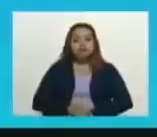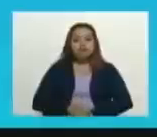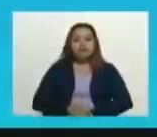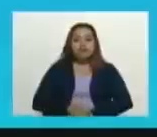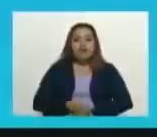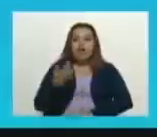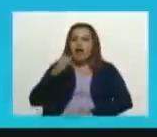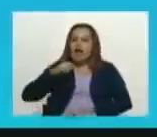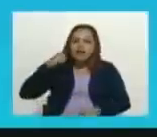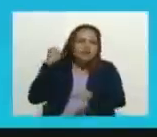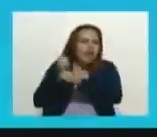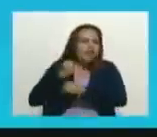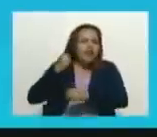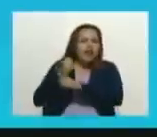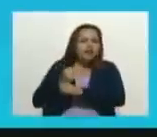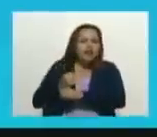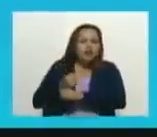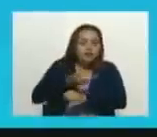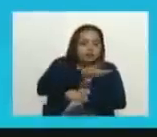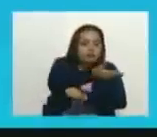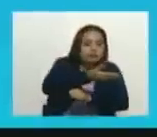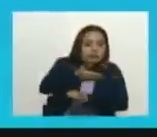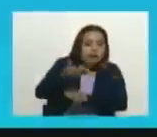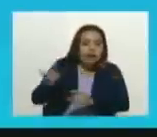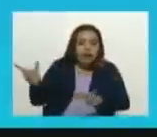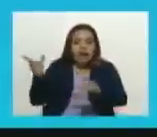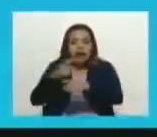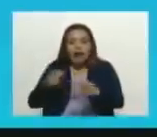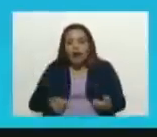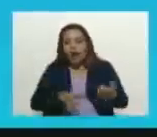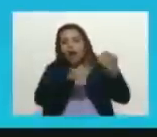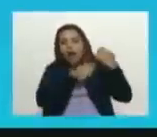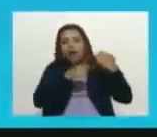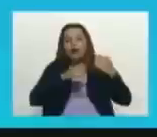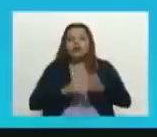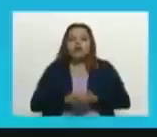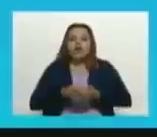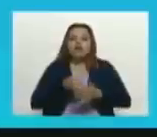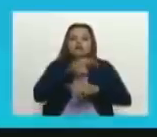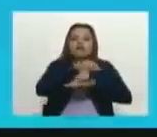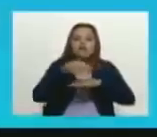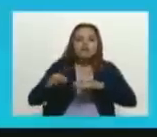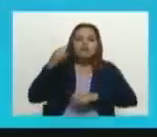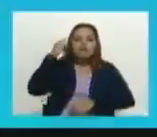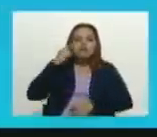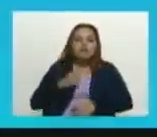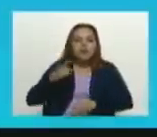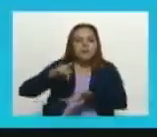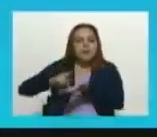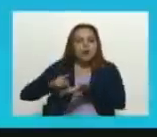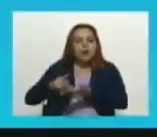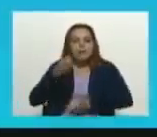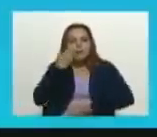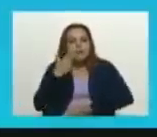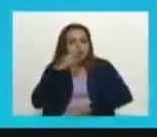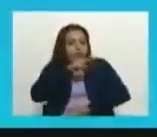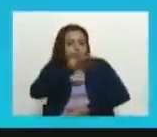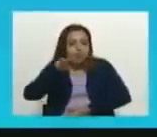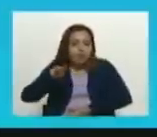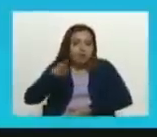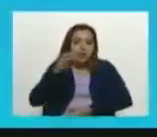estamos trabajando, distribuyendo el gas al municipio Sucre, parroquia de Bellavista. Como le dije,